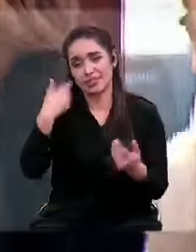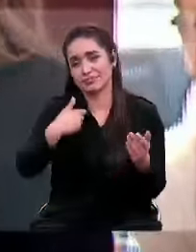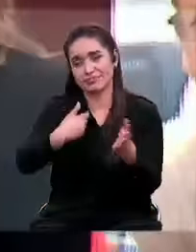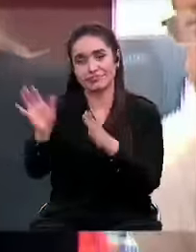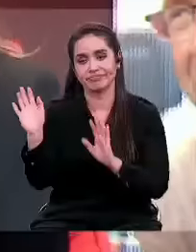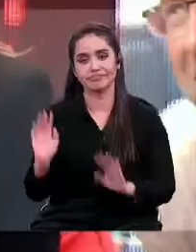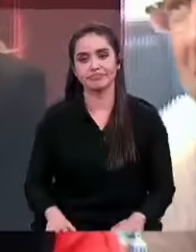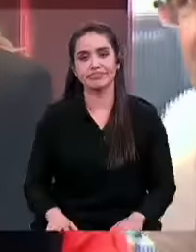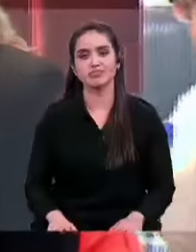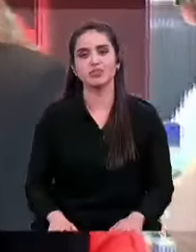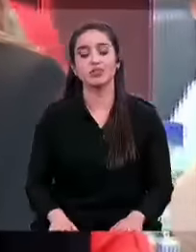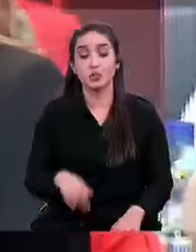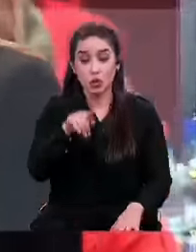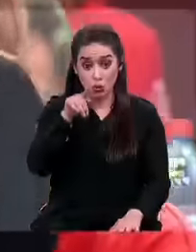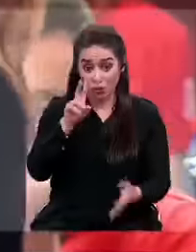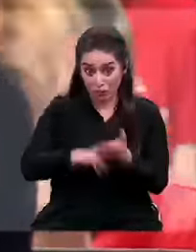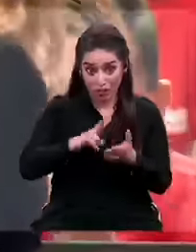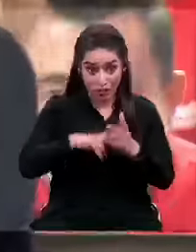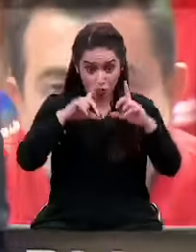Ahí sacando la foto, ¿no?